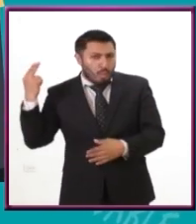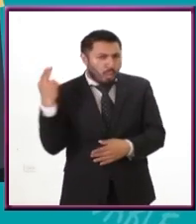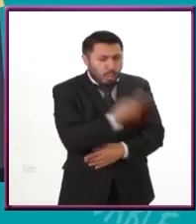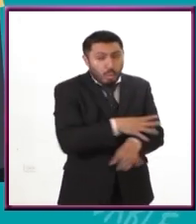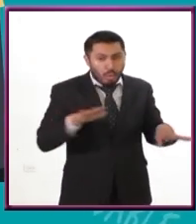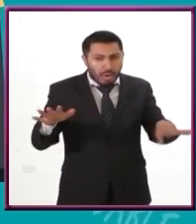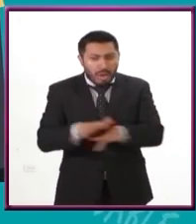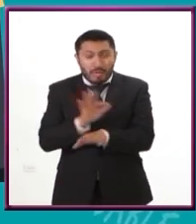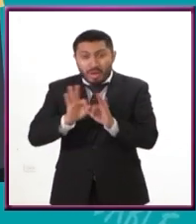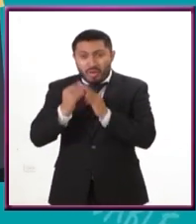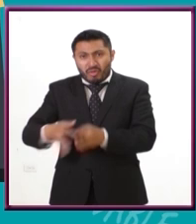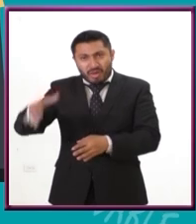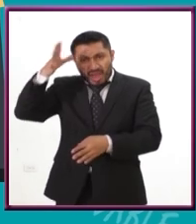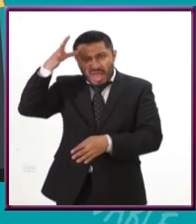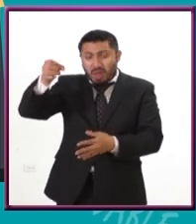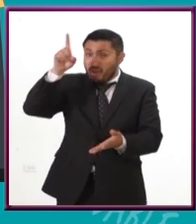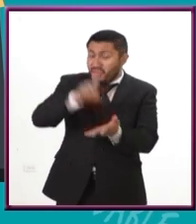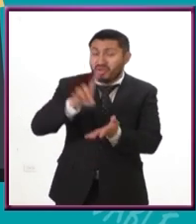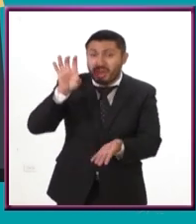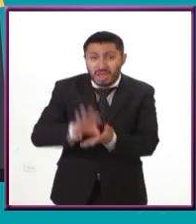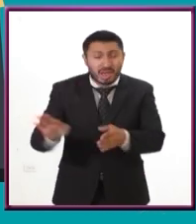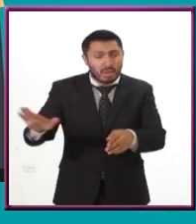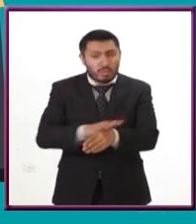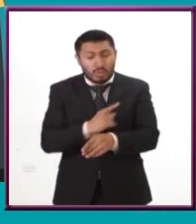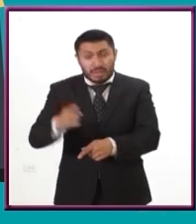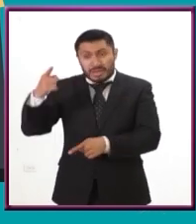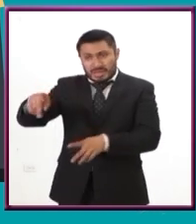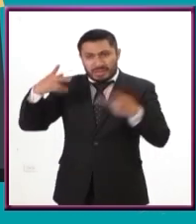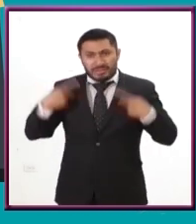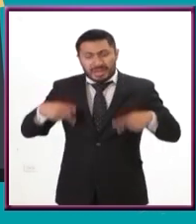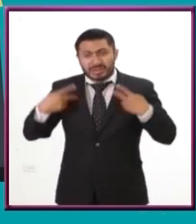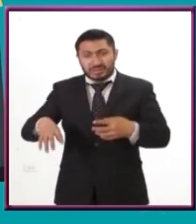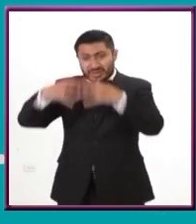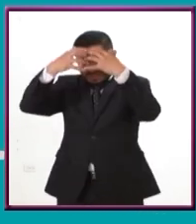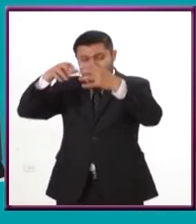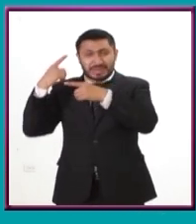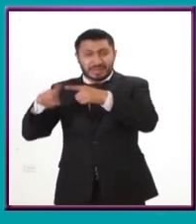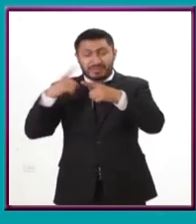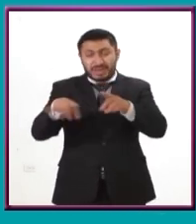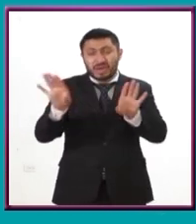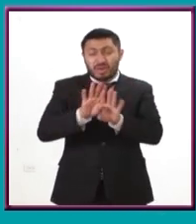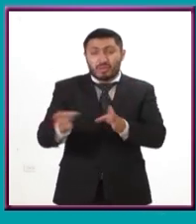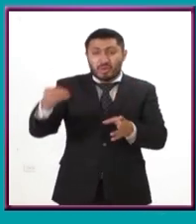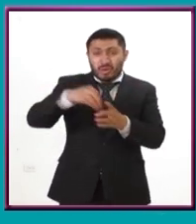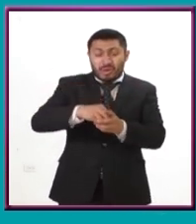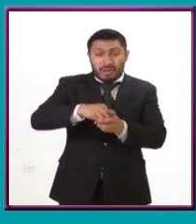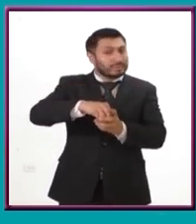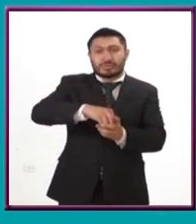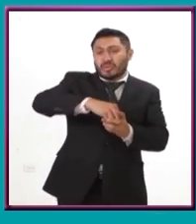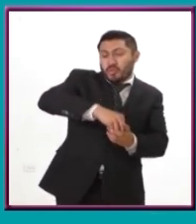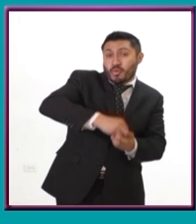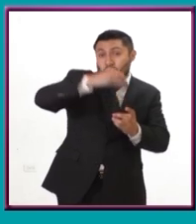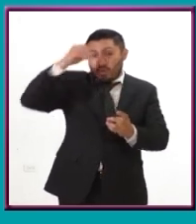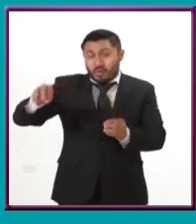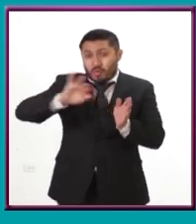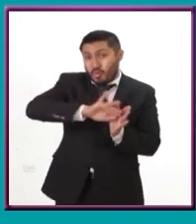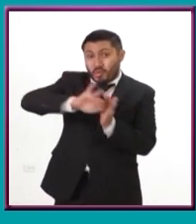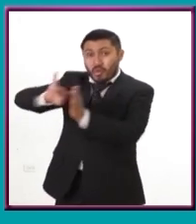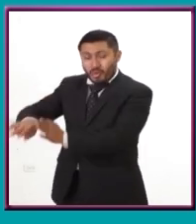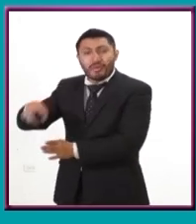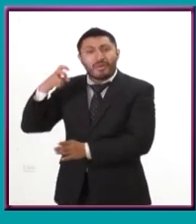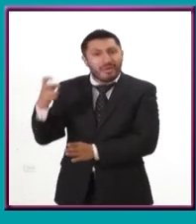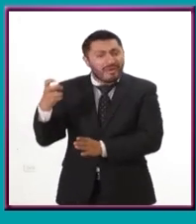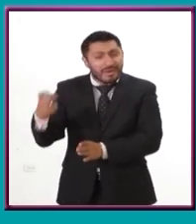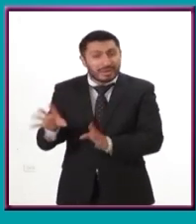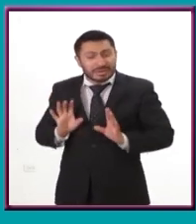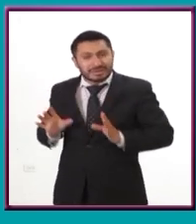de neurodeficiencias, pues estigmatizaba a las personas neurodivergentes y las excluía de la sociedad. El movimiento de